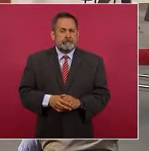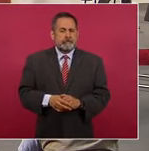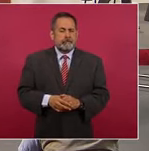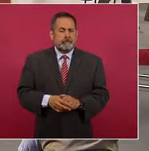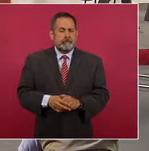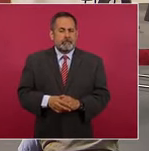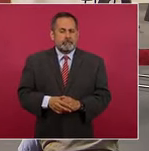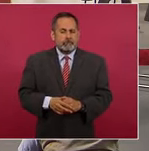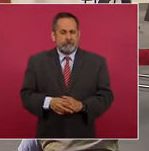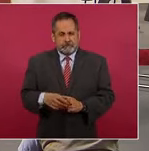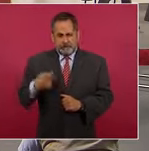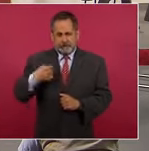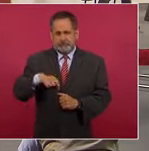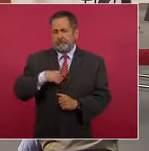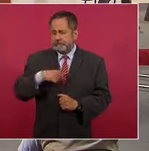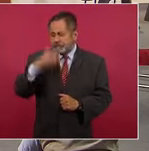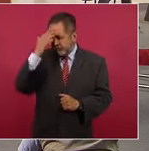sabemos.